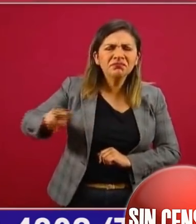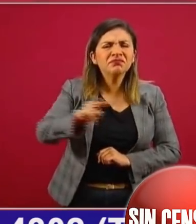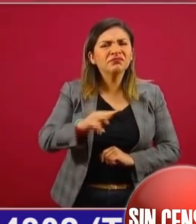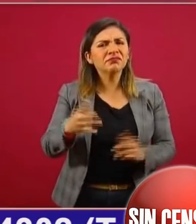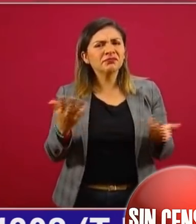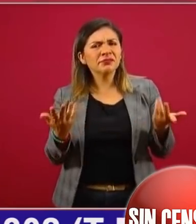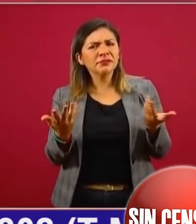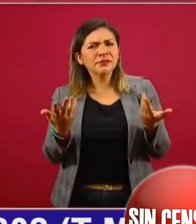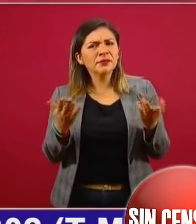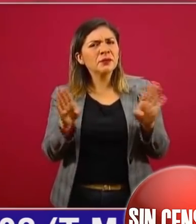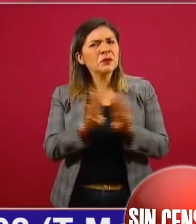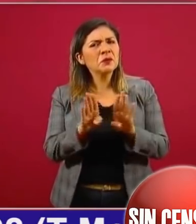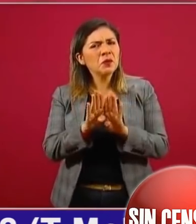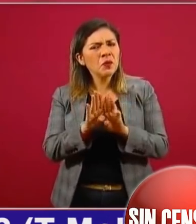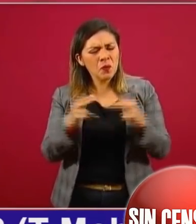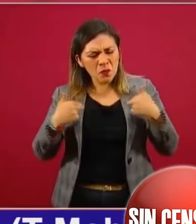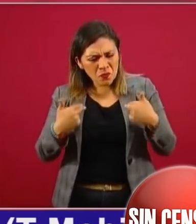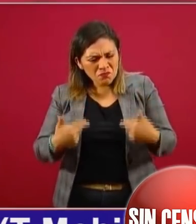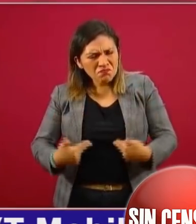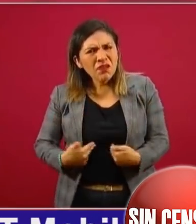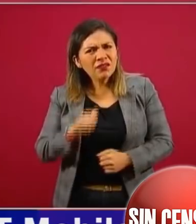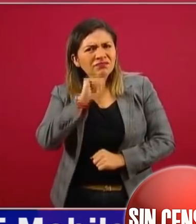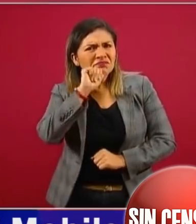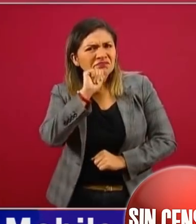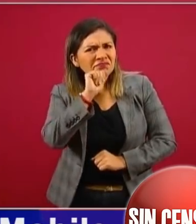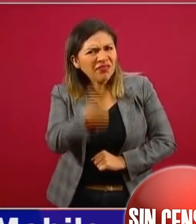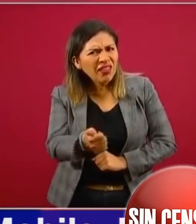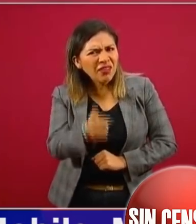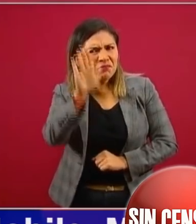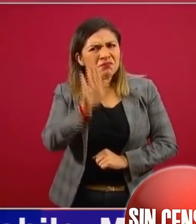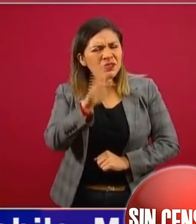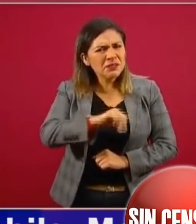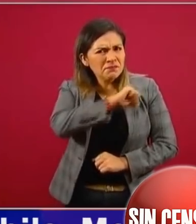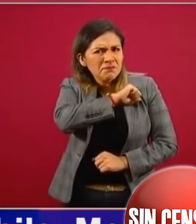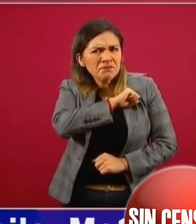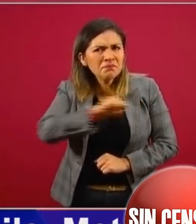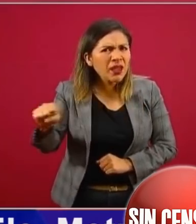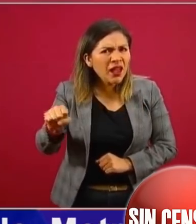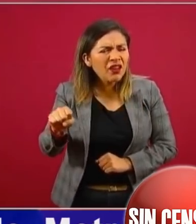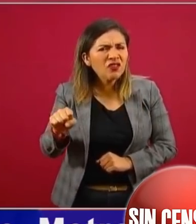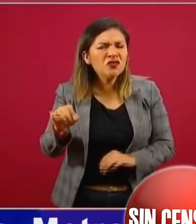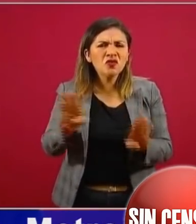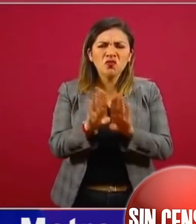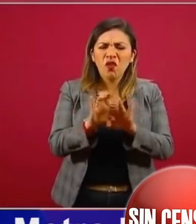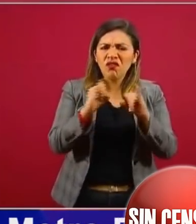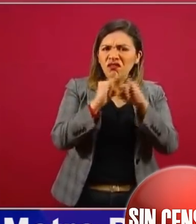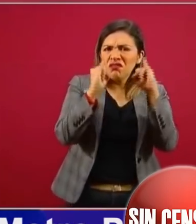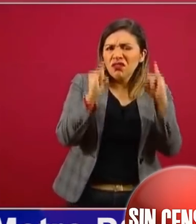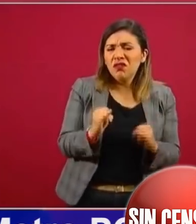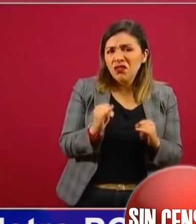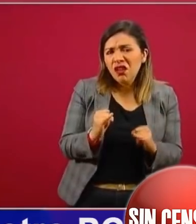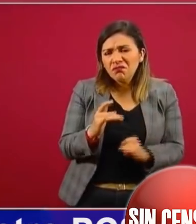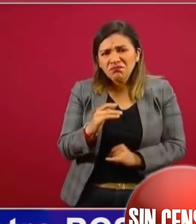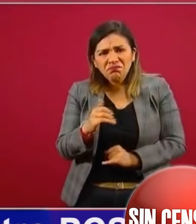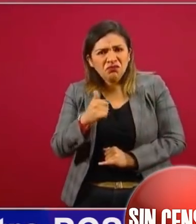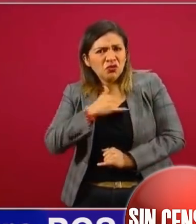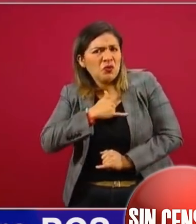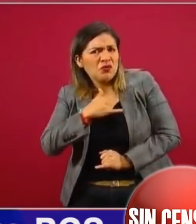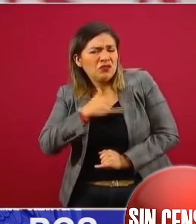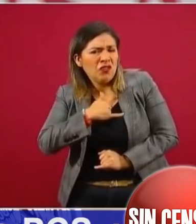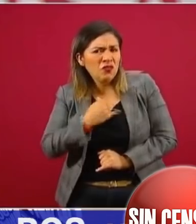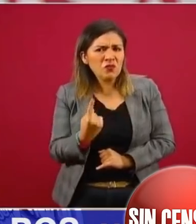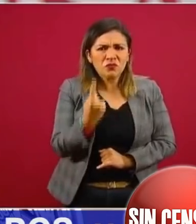muy inhumana, muy perversa, muy individualista. Es como